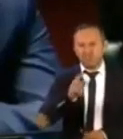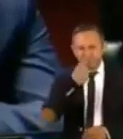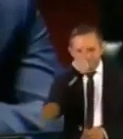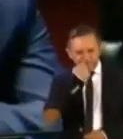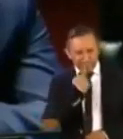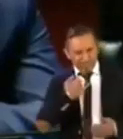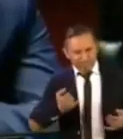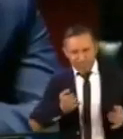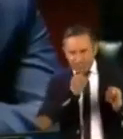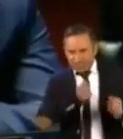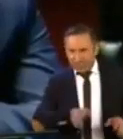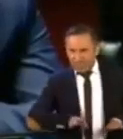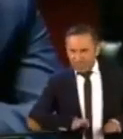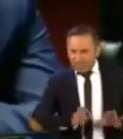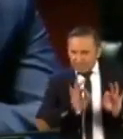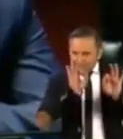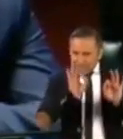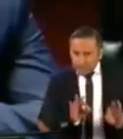Simplemente eso es a lo que me refiero.